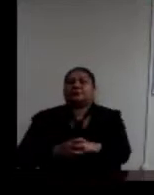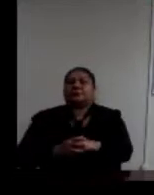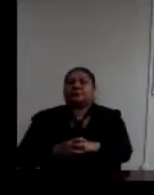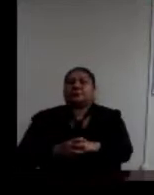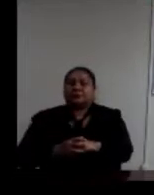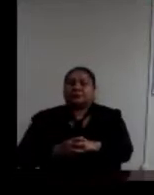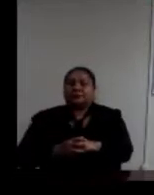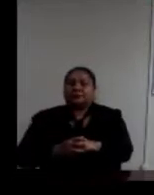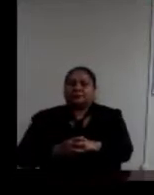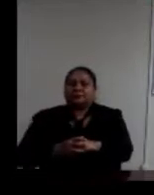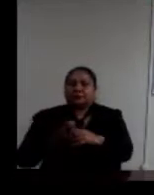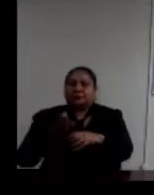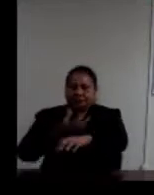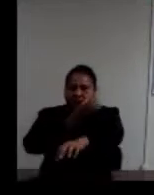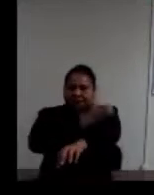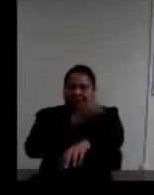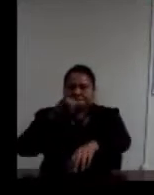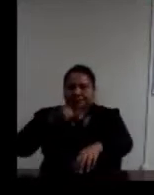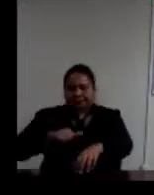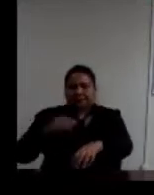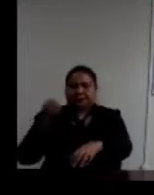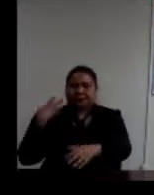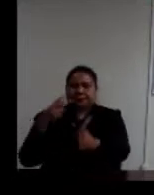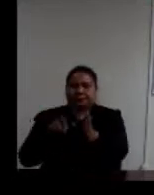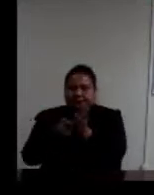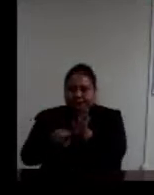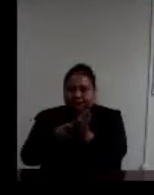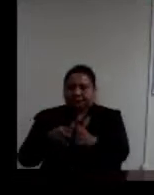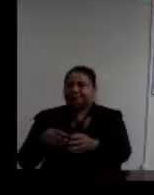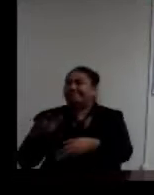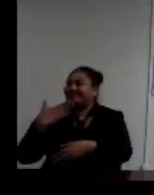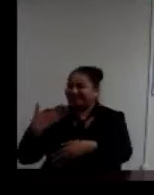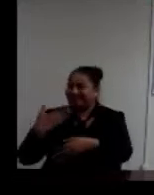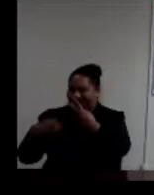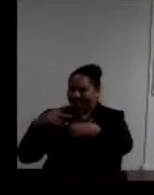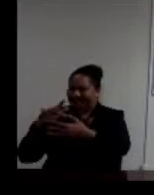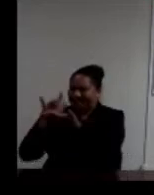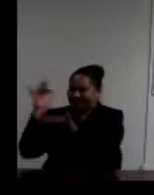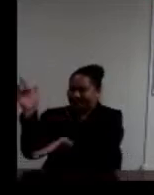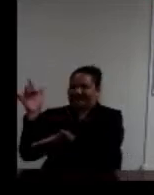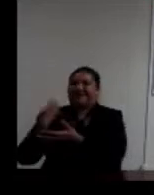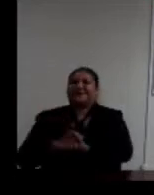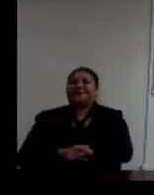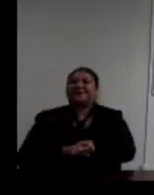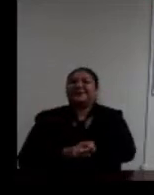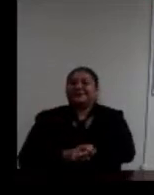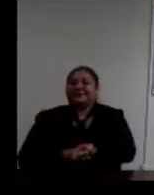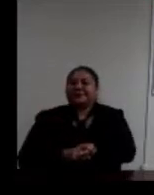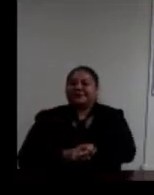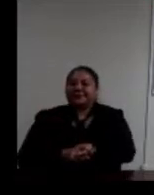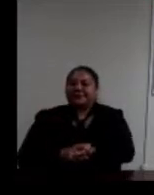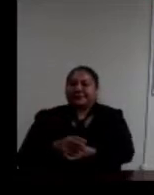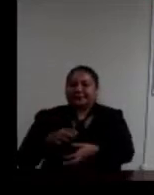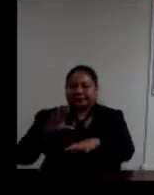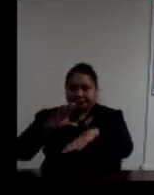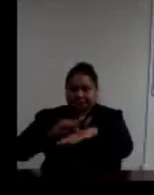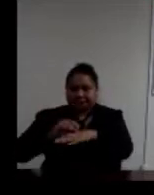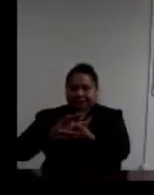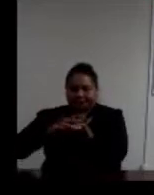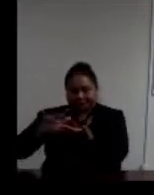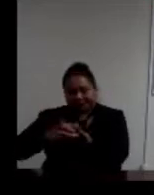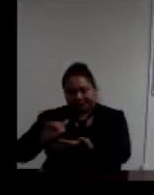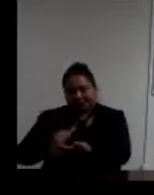nos estará acompañando durante esta sesión. Bienvenida, maestra. Me voy a permitir leer su